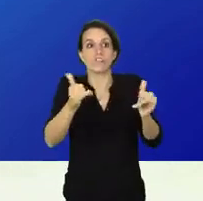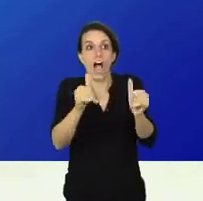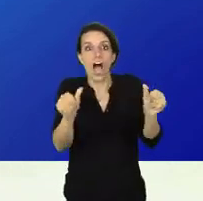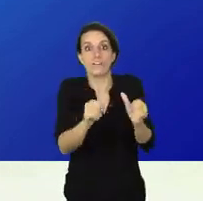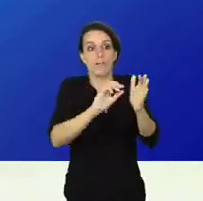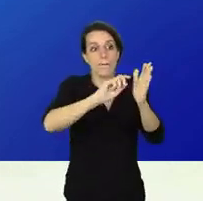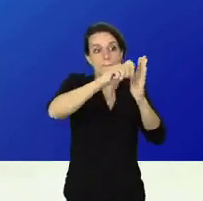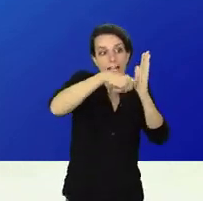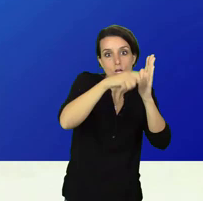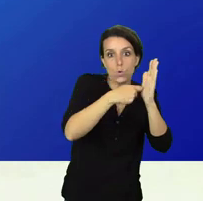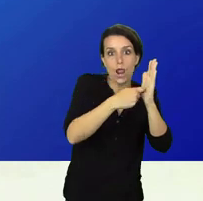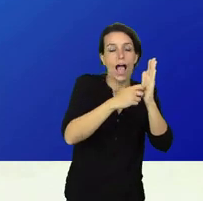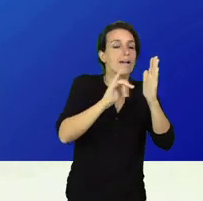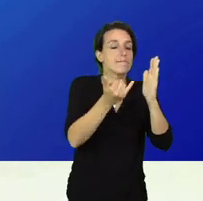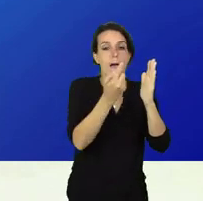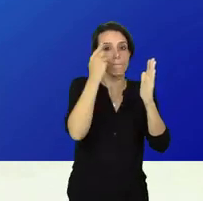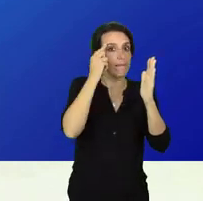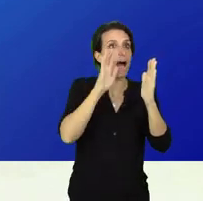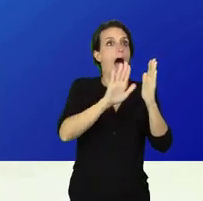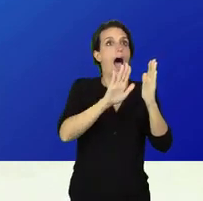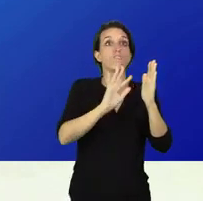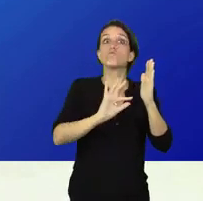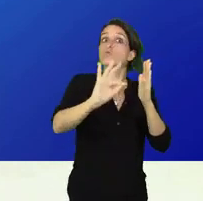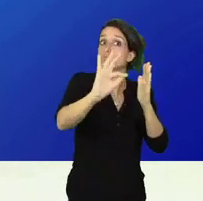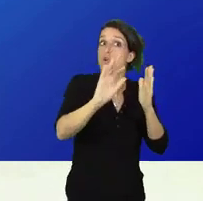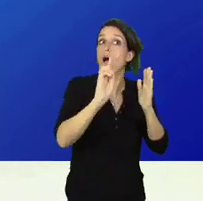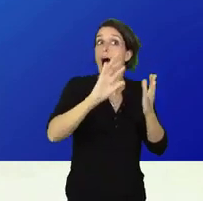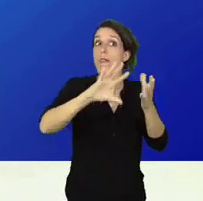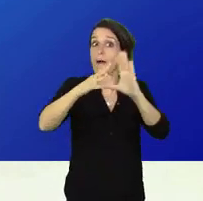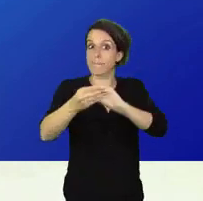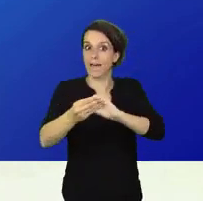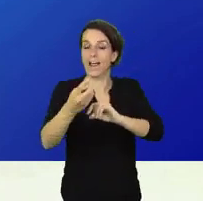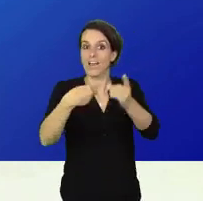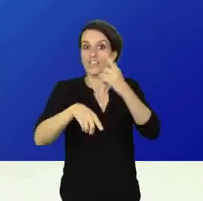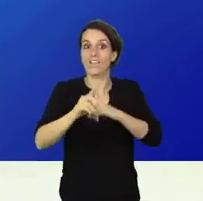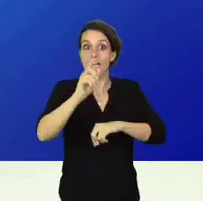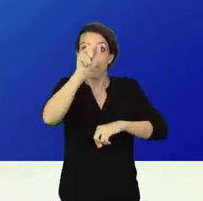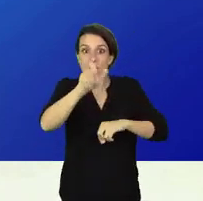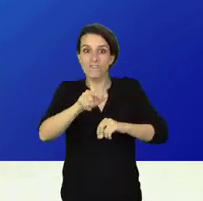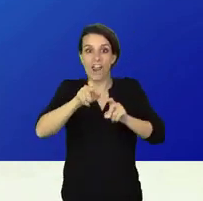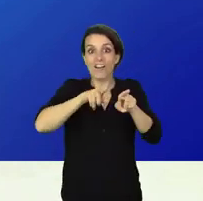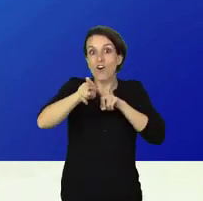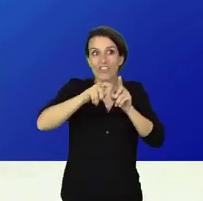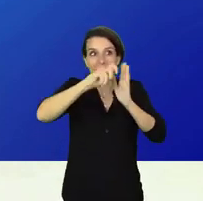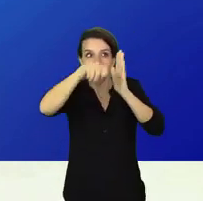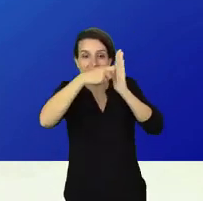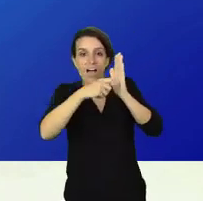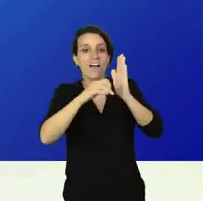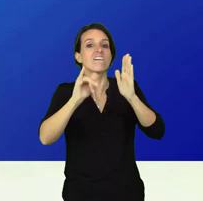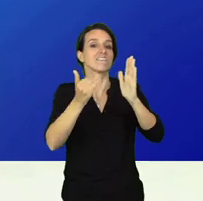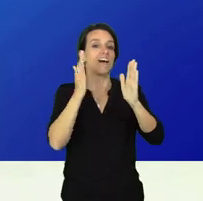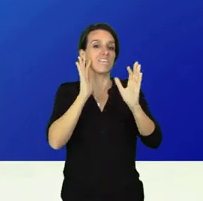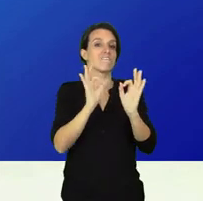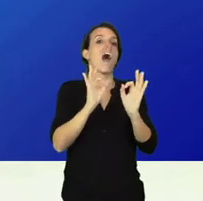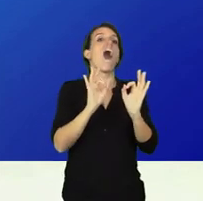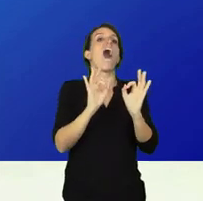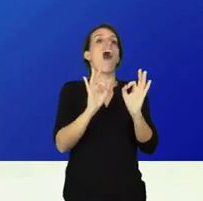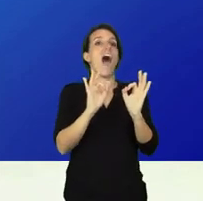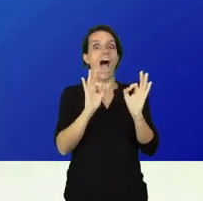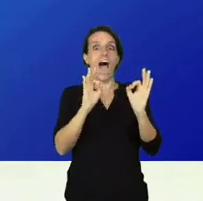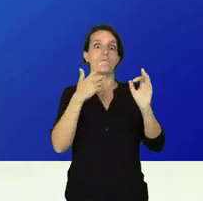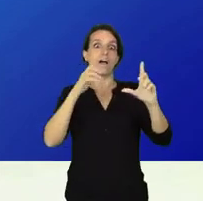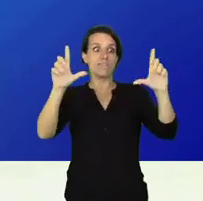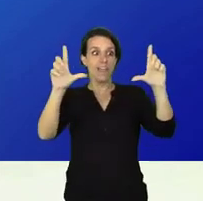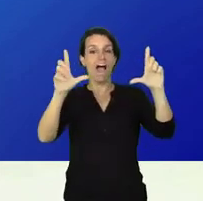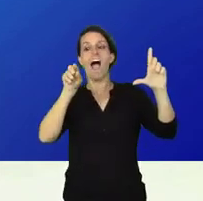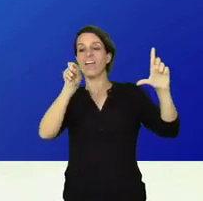pueda pensar que eso después se va a transformar en un audiovisual accesible. Entonces, ¿qué le implica a un realizador saber que va a haber, por ejemplo, un intérprete de lengua de señas